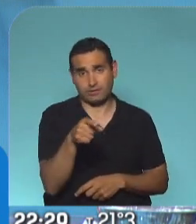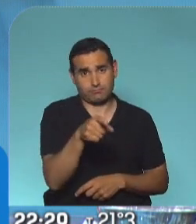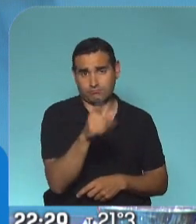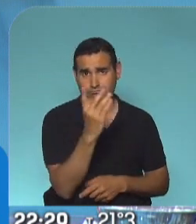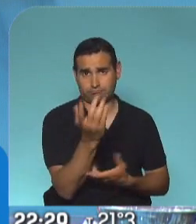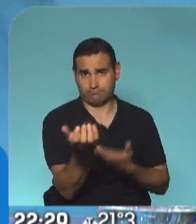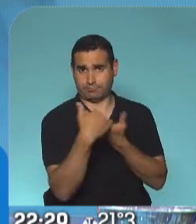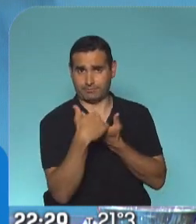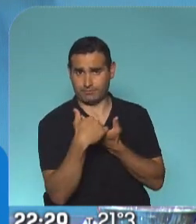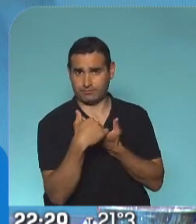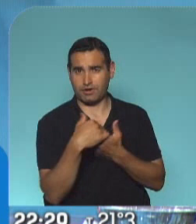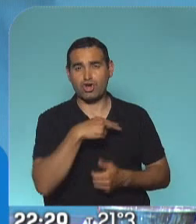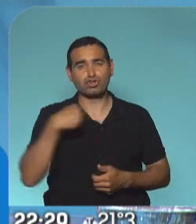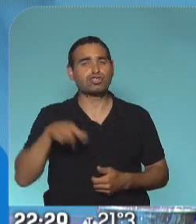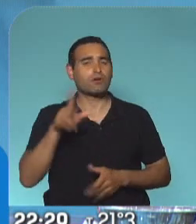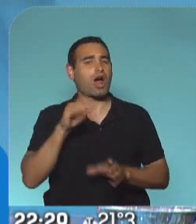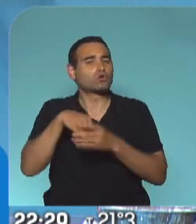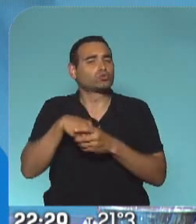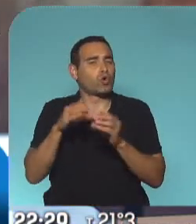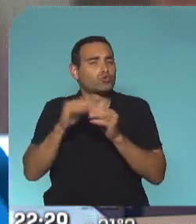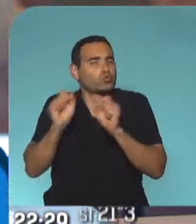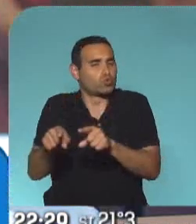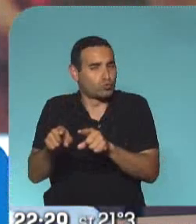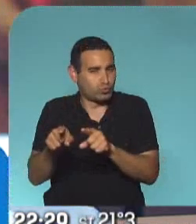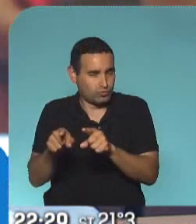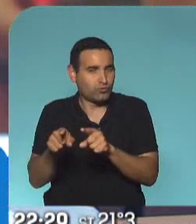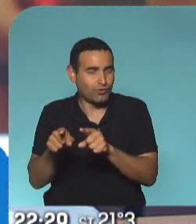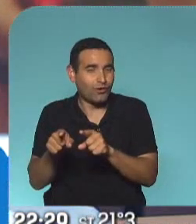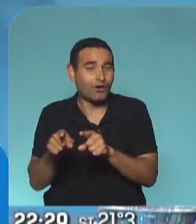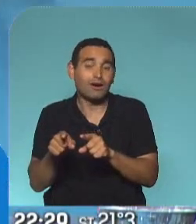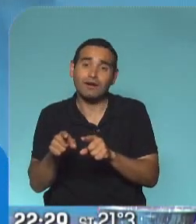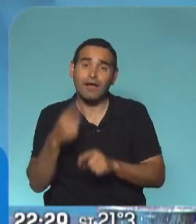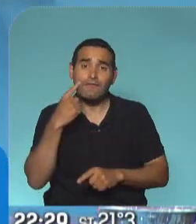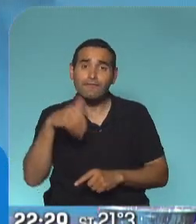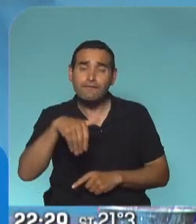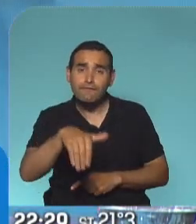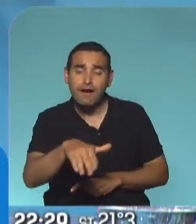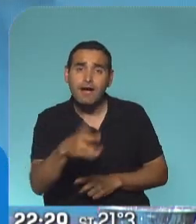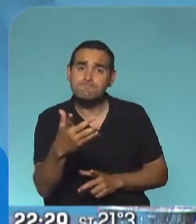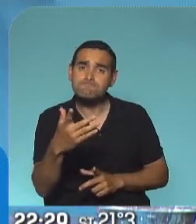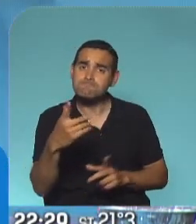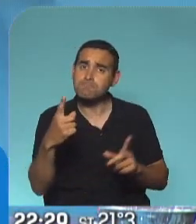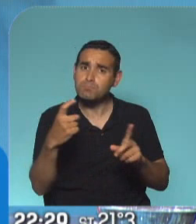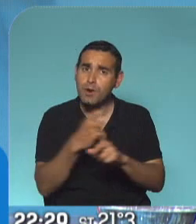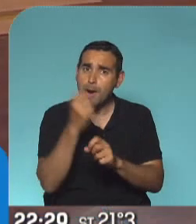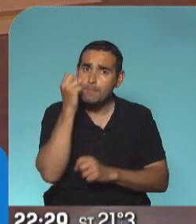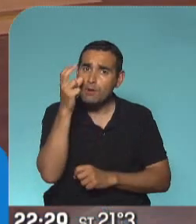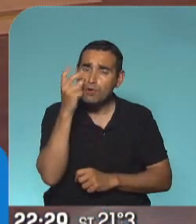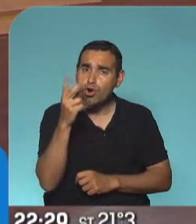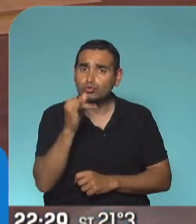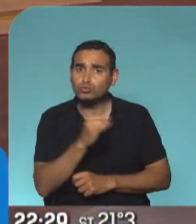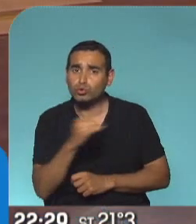en lo que considera China asuntos internos, y si esto va a dañar o va a volver a ponerle un